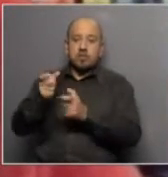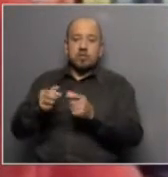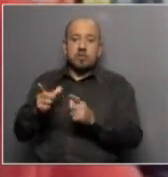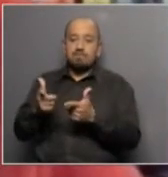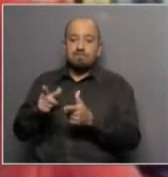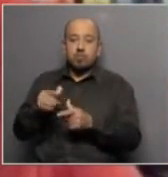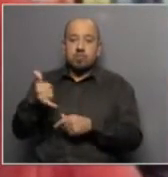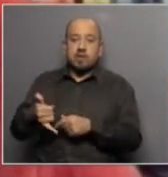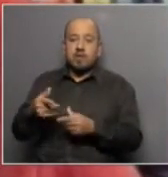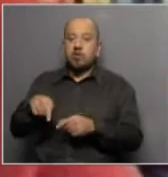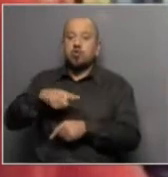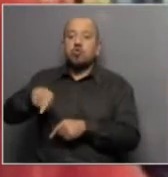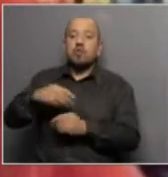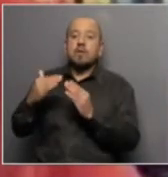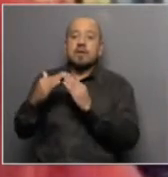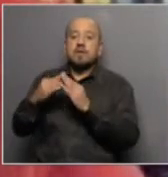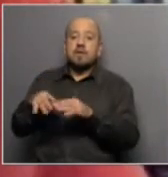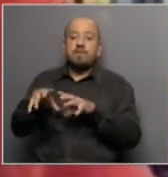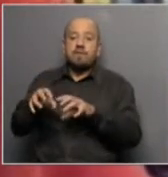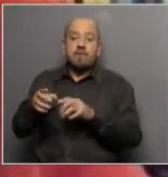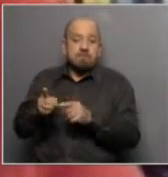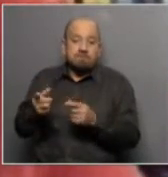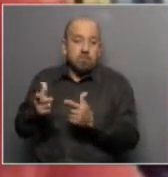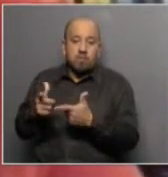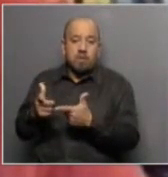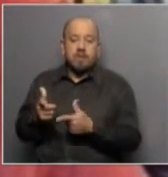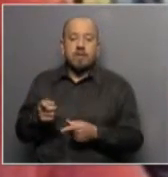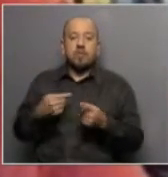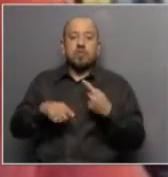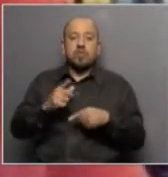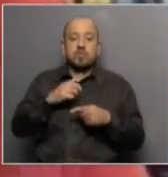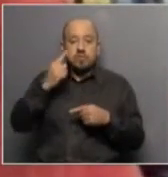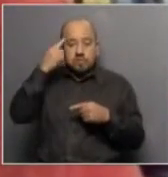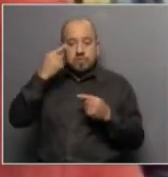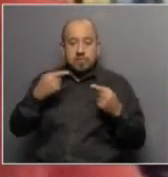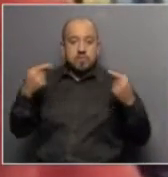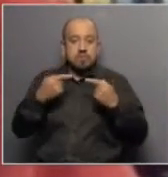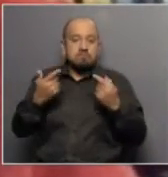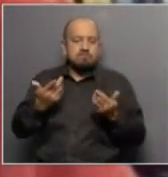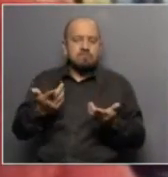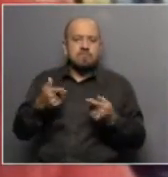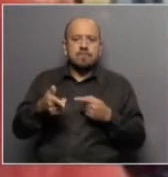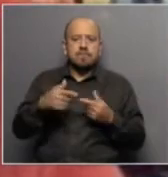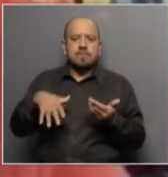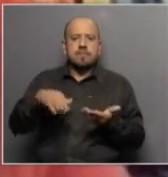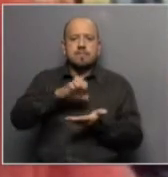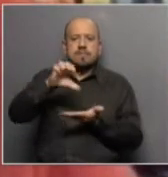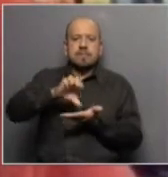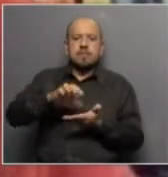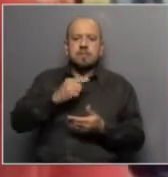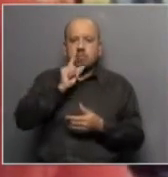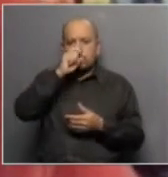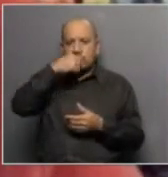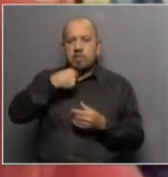¿no? Entonces, lo que vemos es que también en sentido contrario de lo que imaginaban quienes imaginamos esta ciudad soñada, una